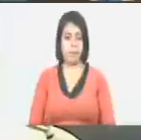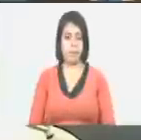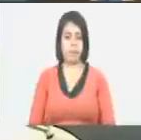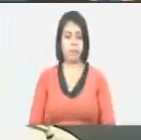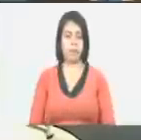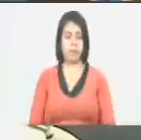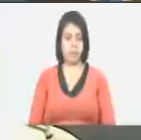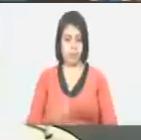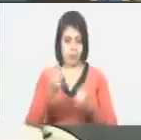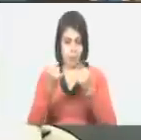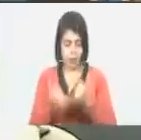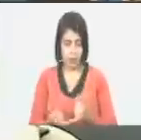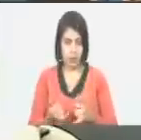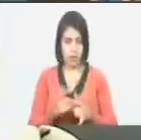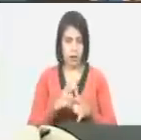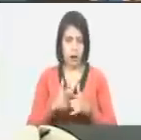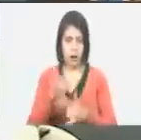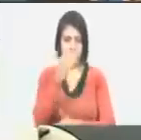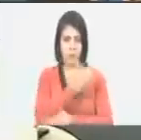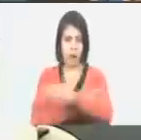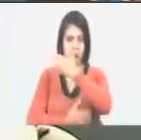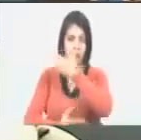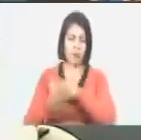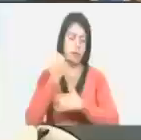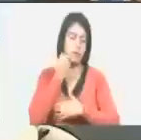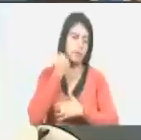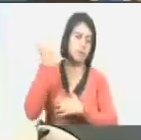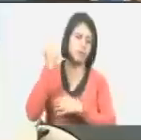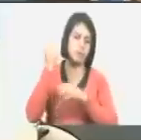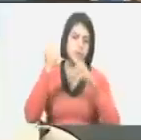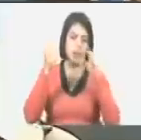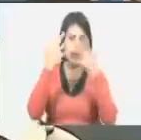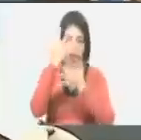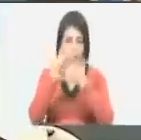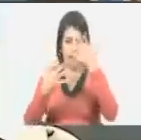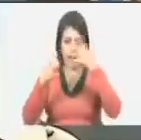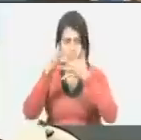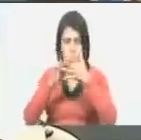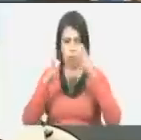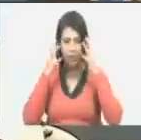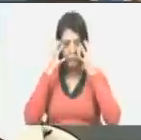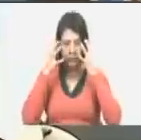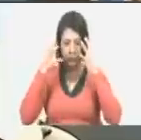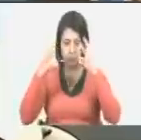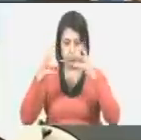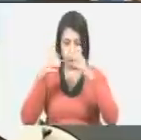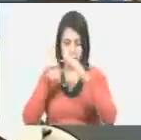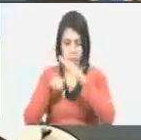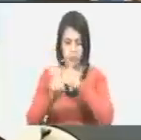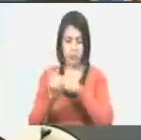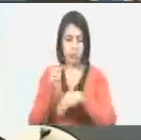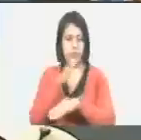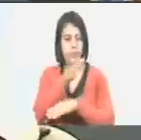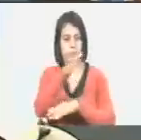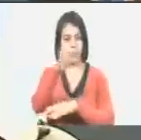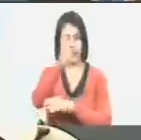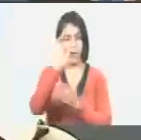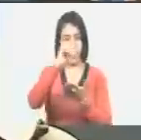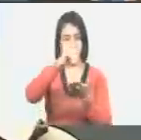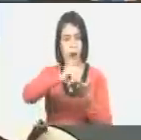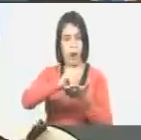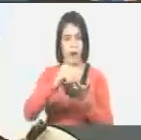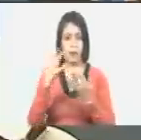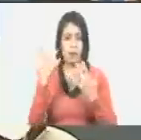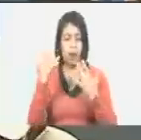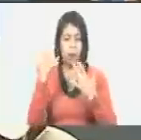desmembra, se ahorca y es colocada su cabeza en una jaula hacia la salida de los valles de Aragua, su mano colocada